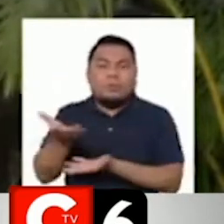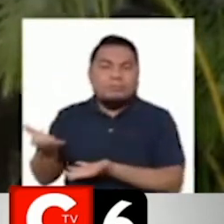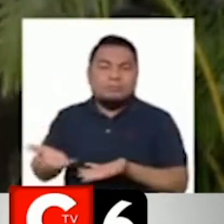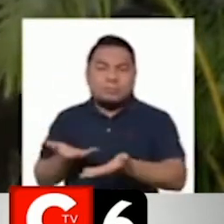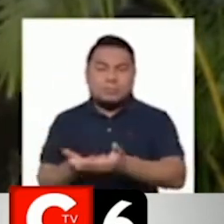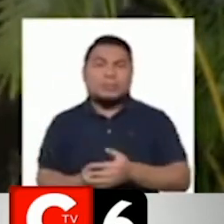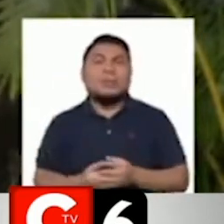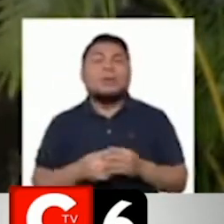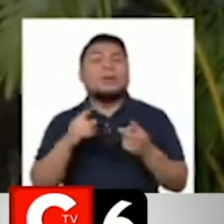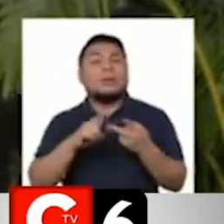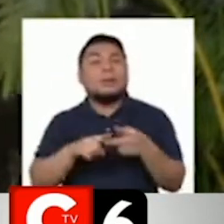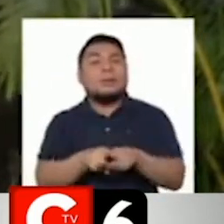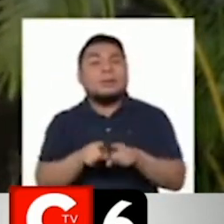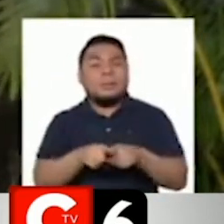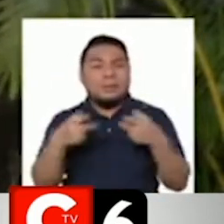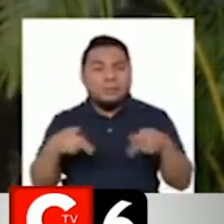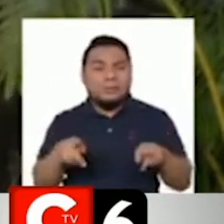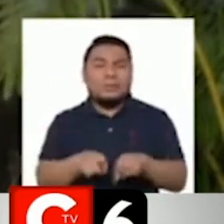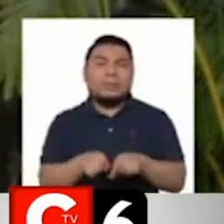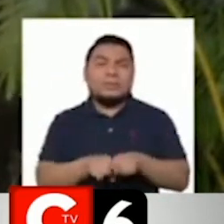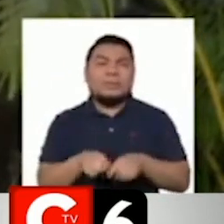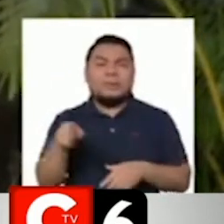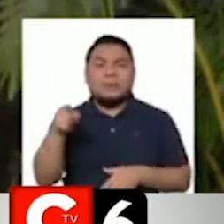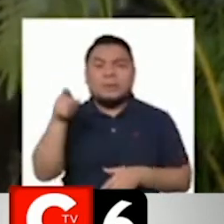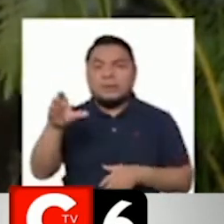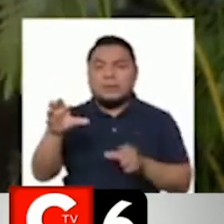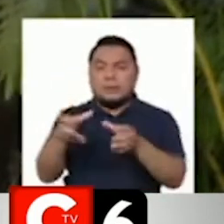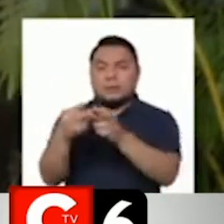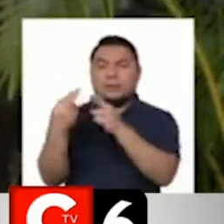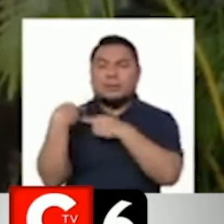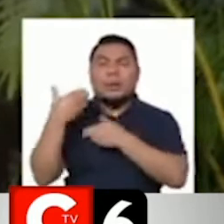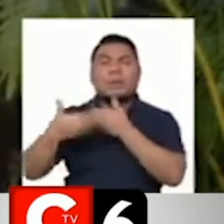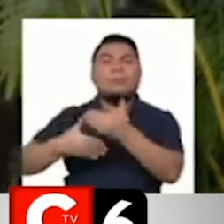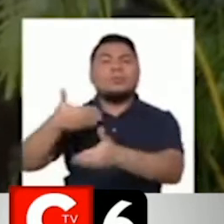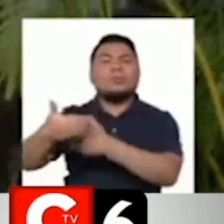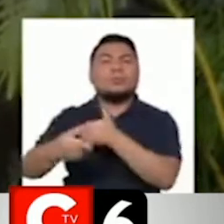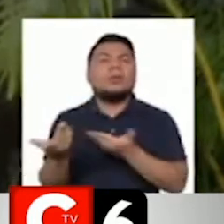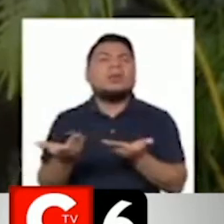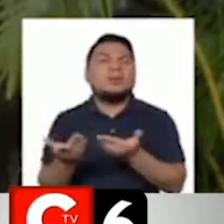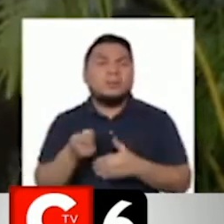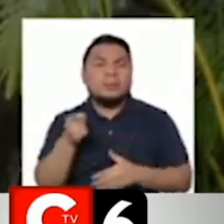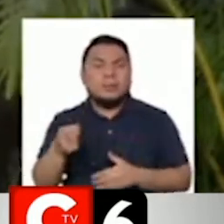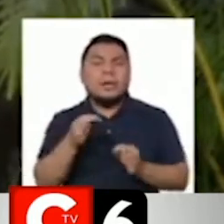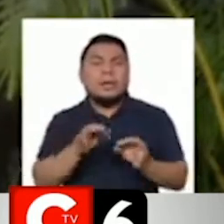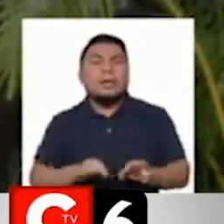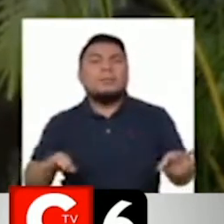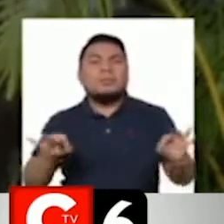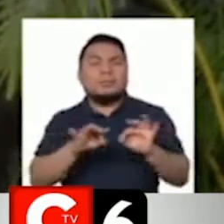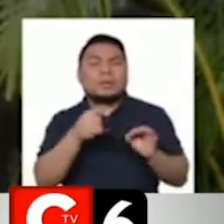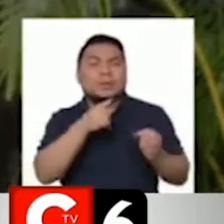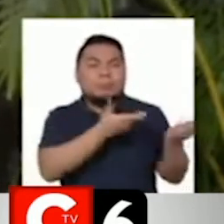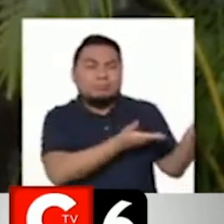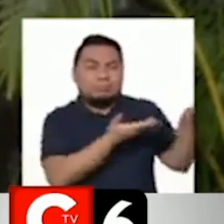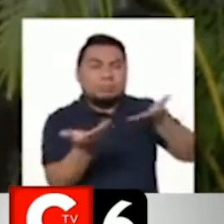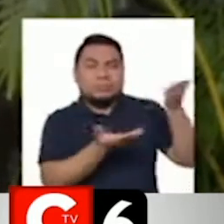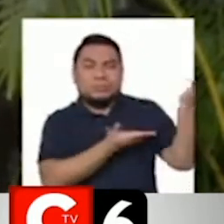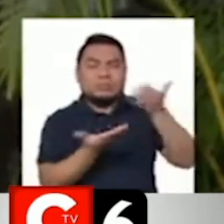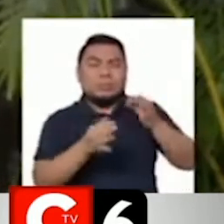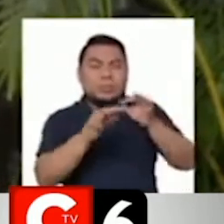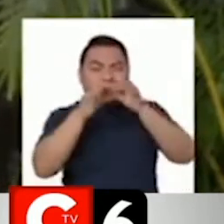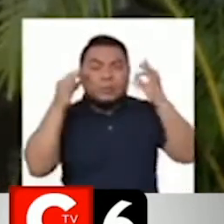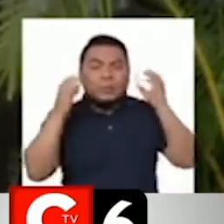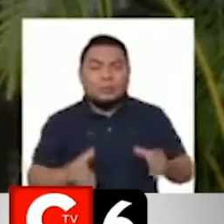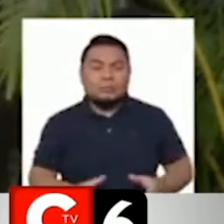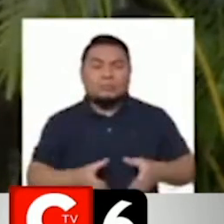ello, también se ha autorizado a SENARE para flexibilizar los procedimientos de lo que es la importación de este insumo de